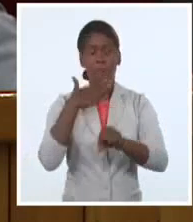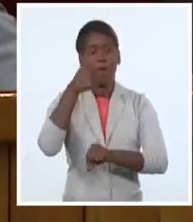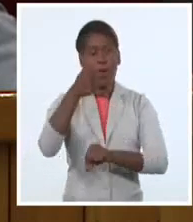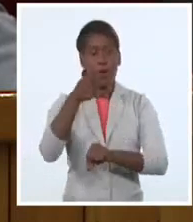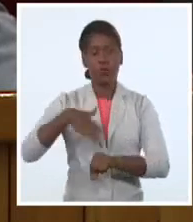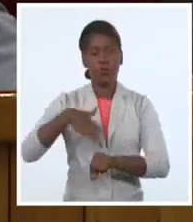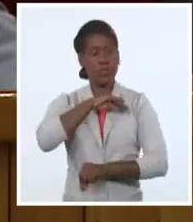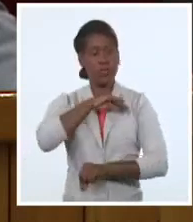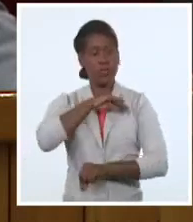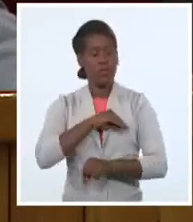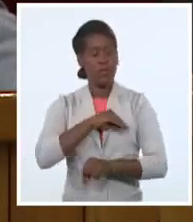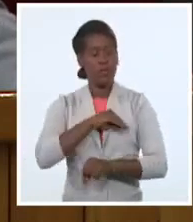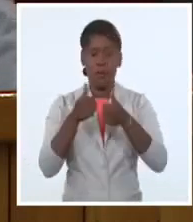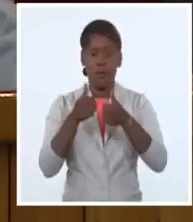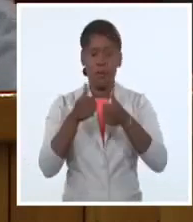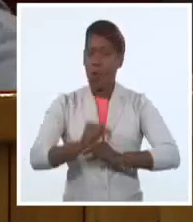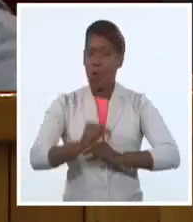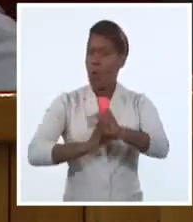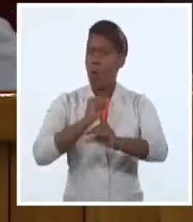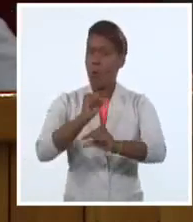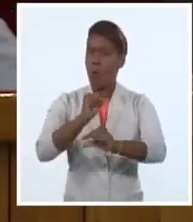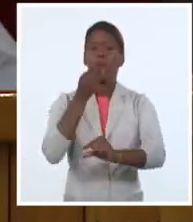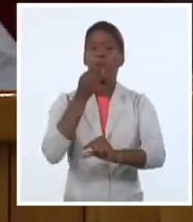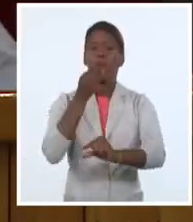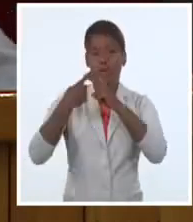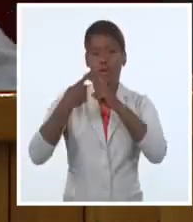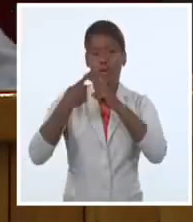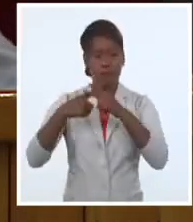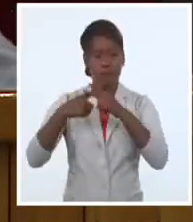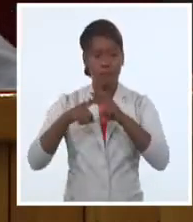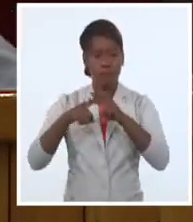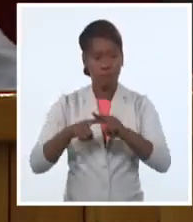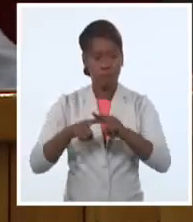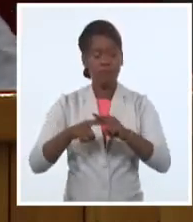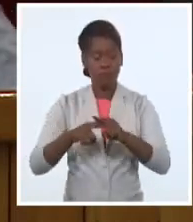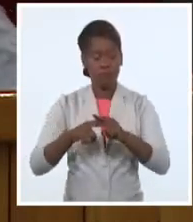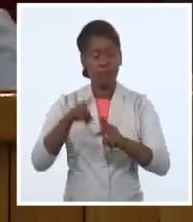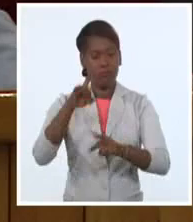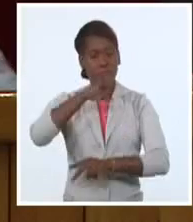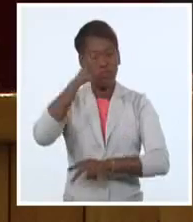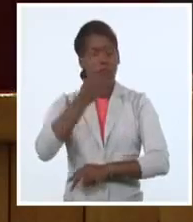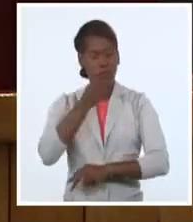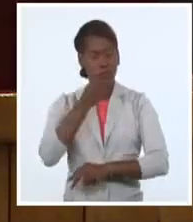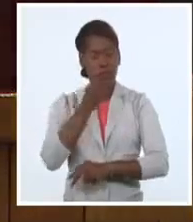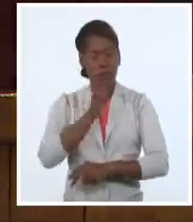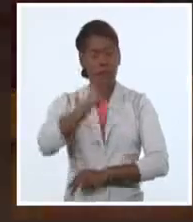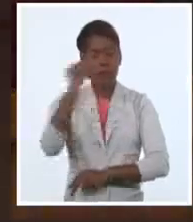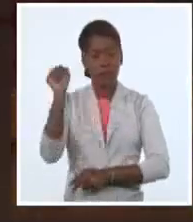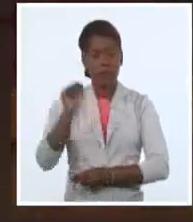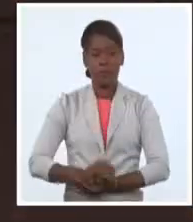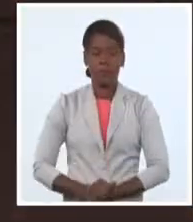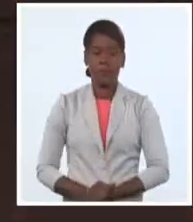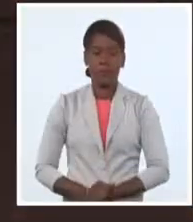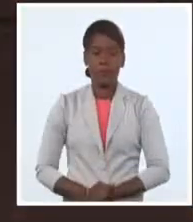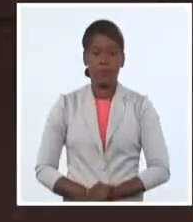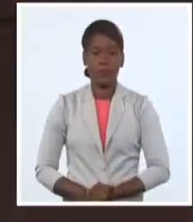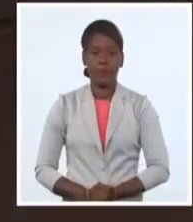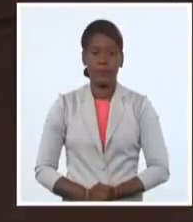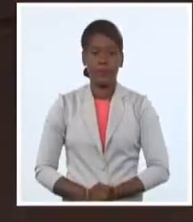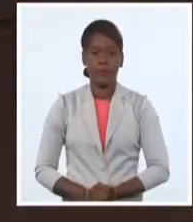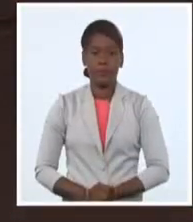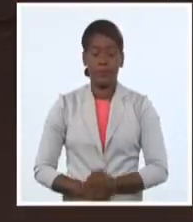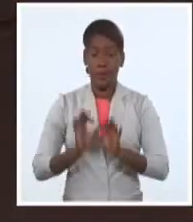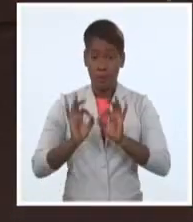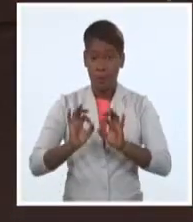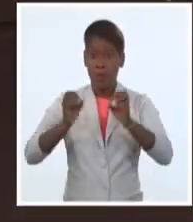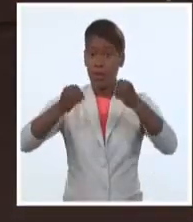irá mejorando gradualmente la situación de este servicio en todo el país. En este contexto, se